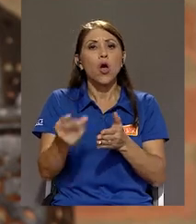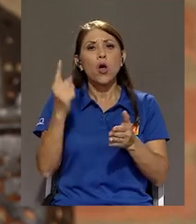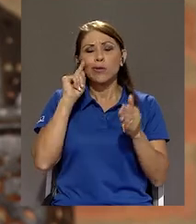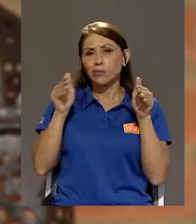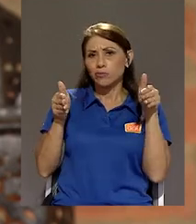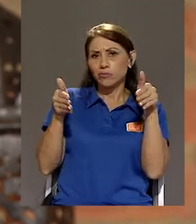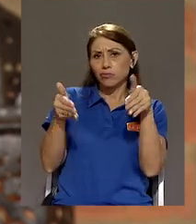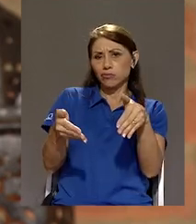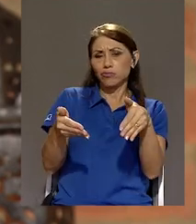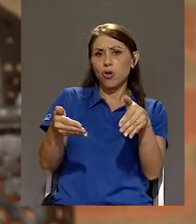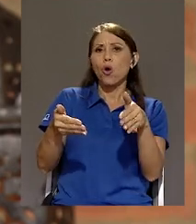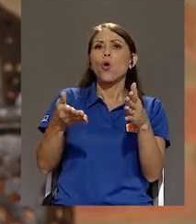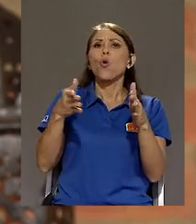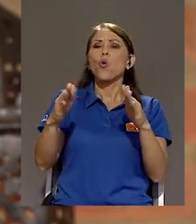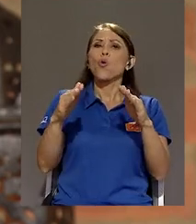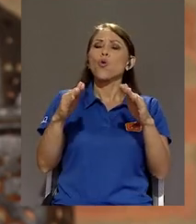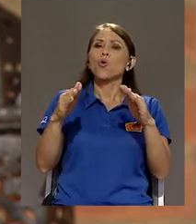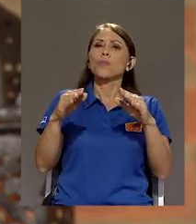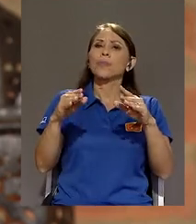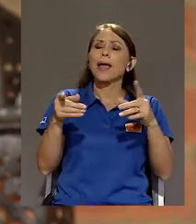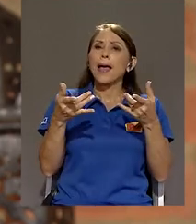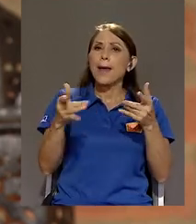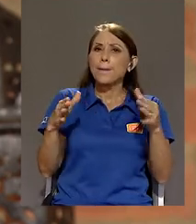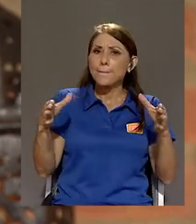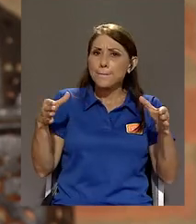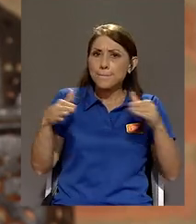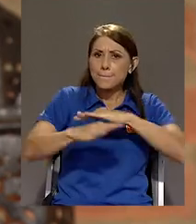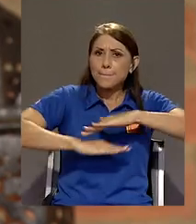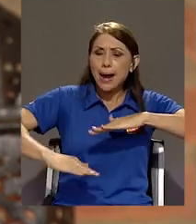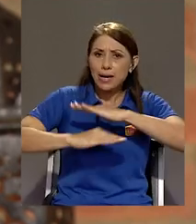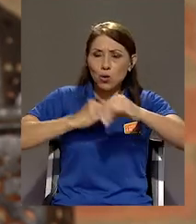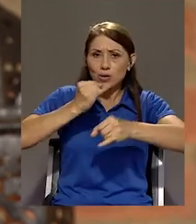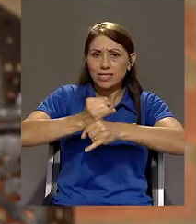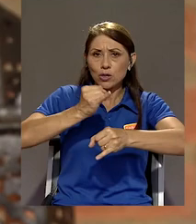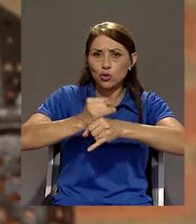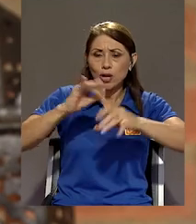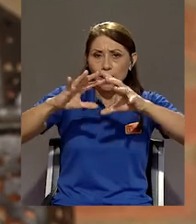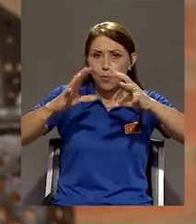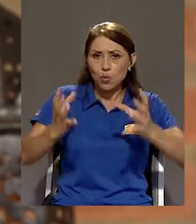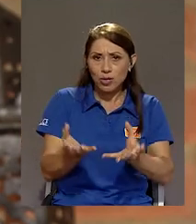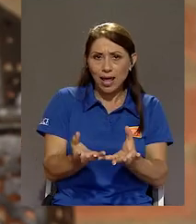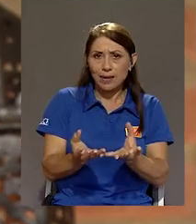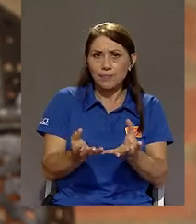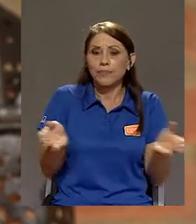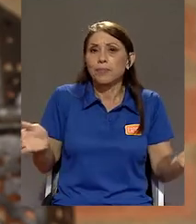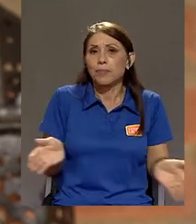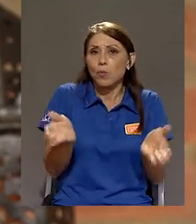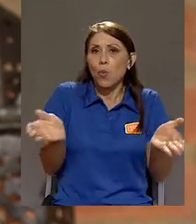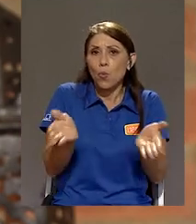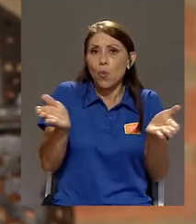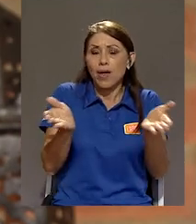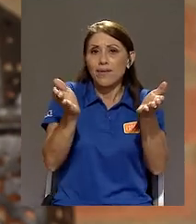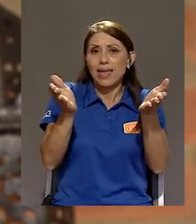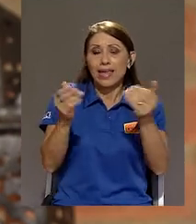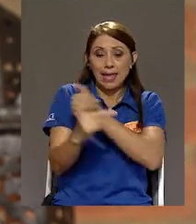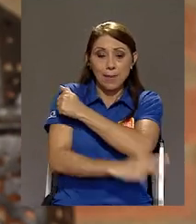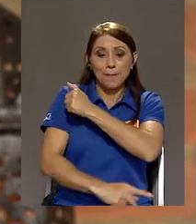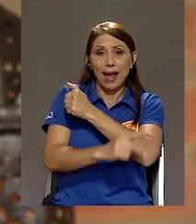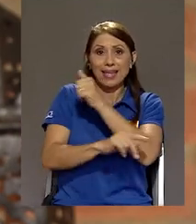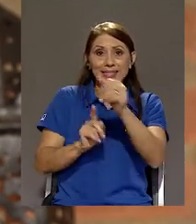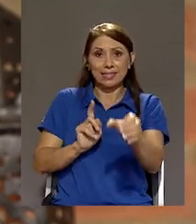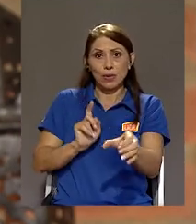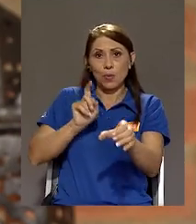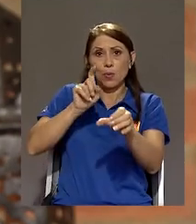marco institucional mundial que promueve que los países que son parte de este